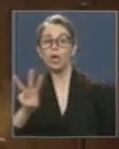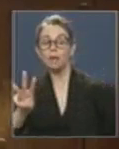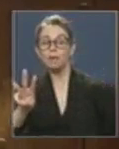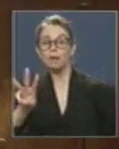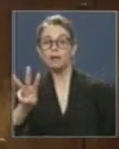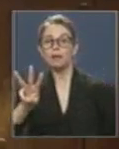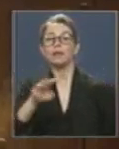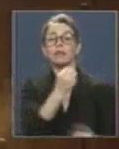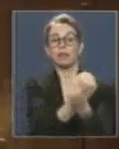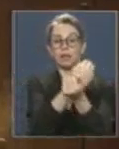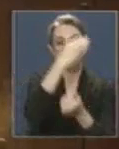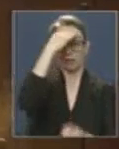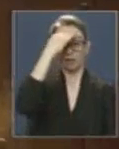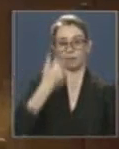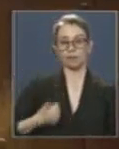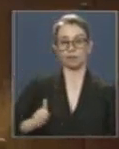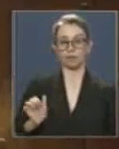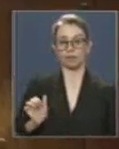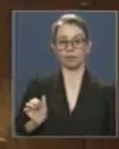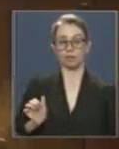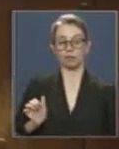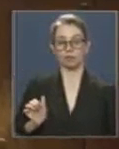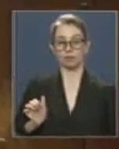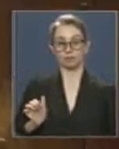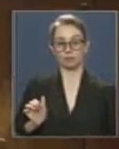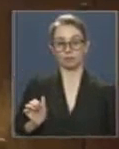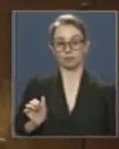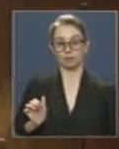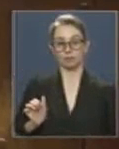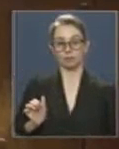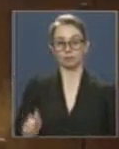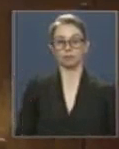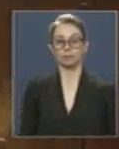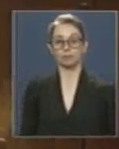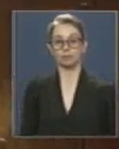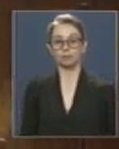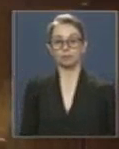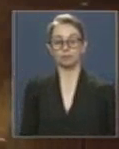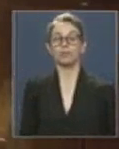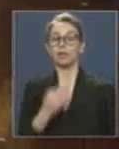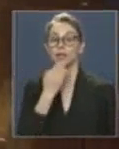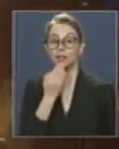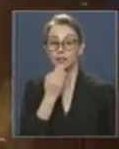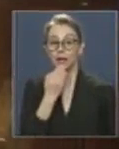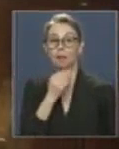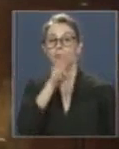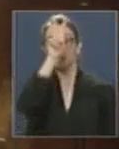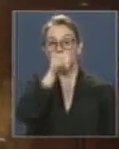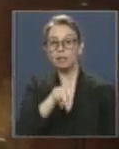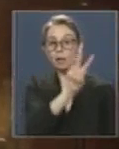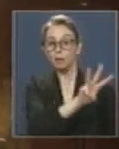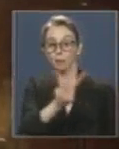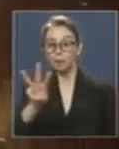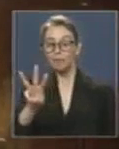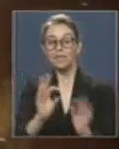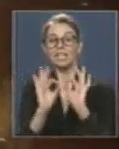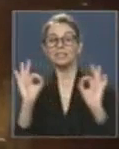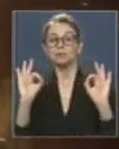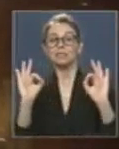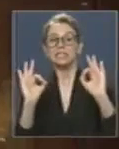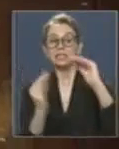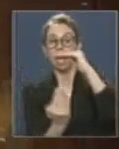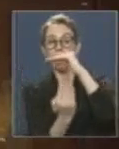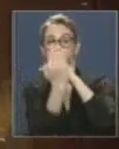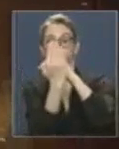las Fuerzas de Orden y Seguridad, Carabineros, PDI, así como de una plataforma virtual dispuesta especialmente para